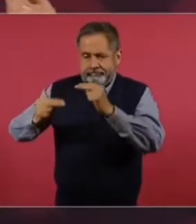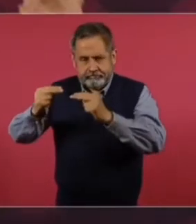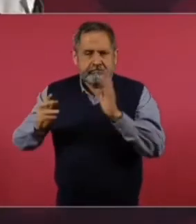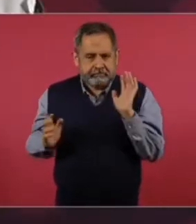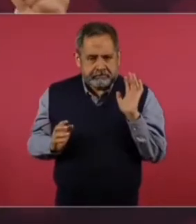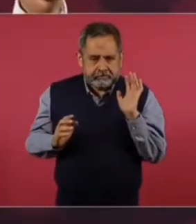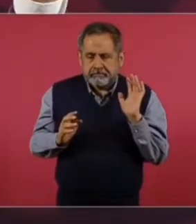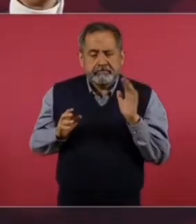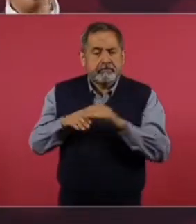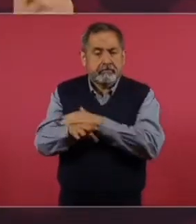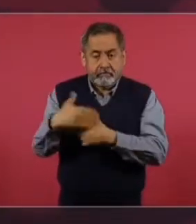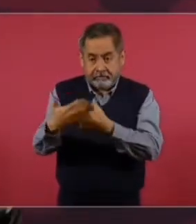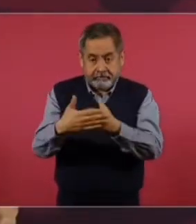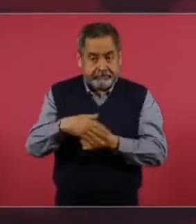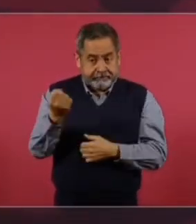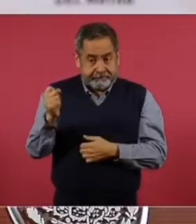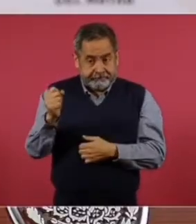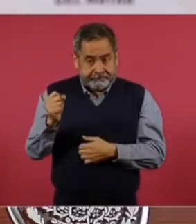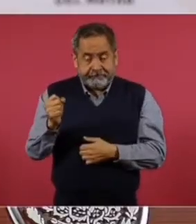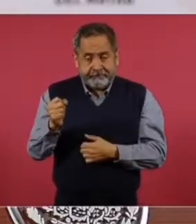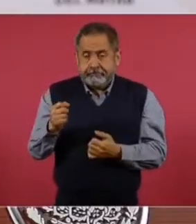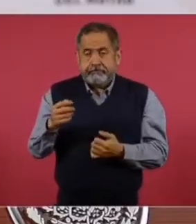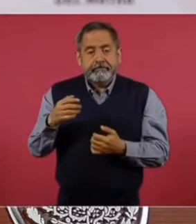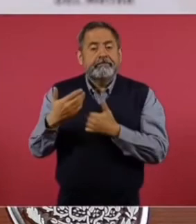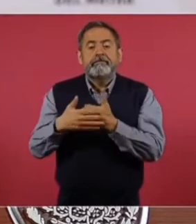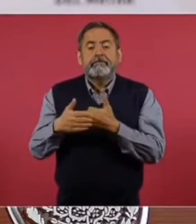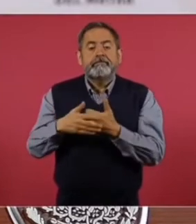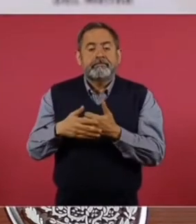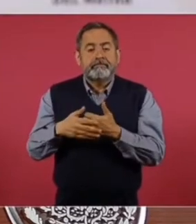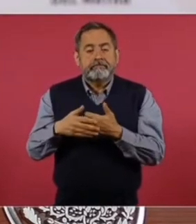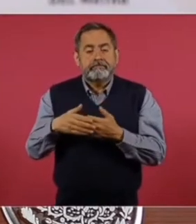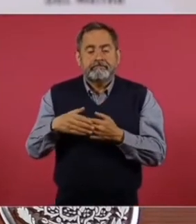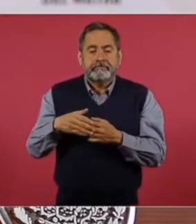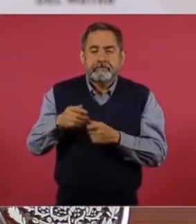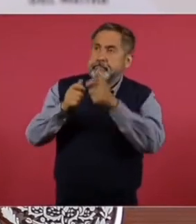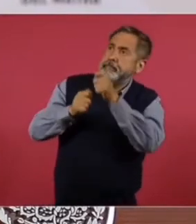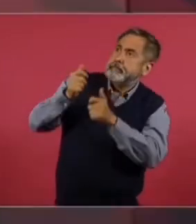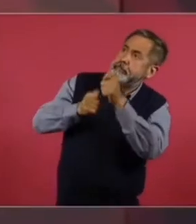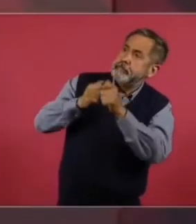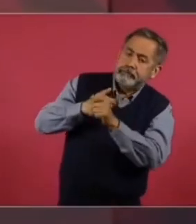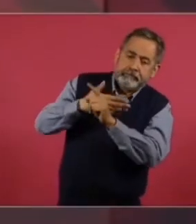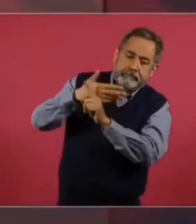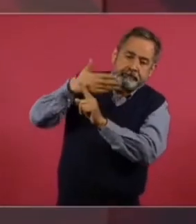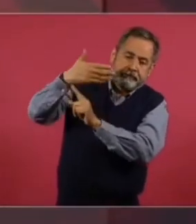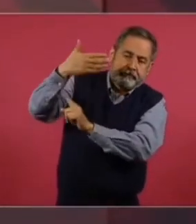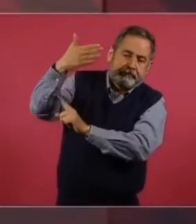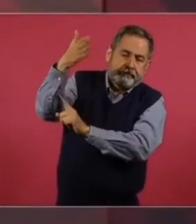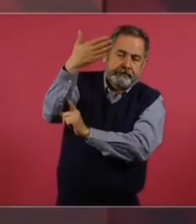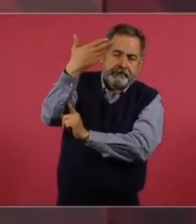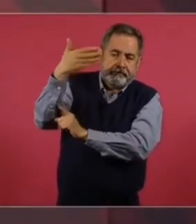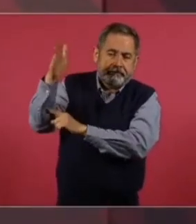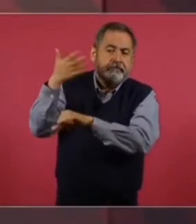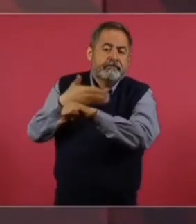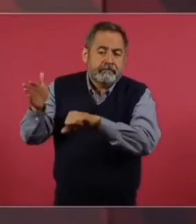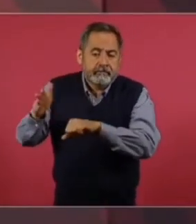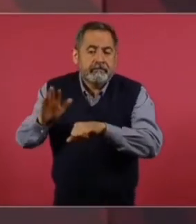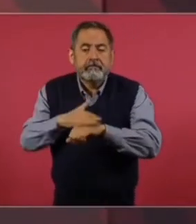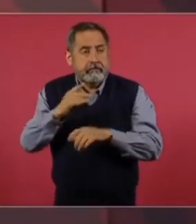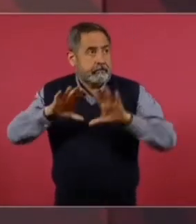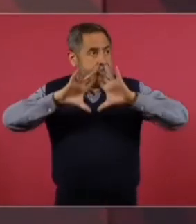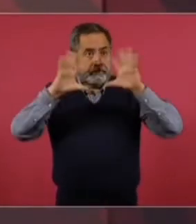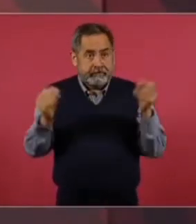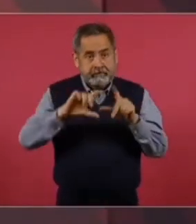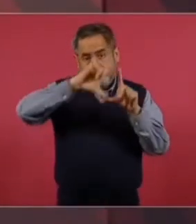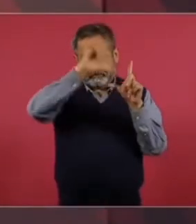septiembre vamos a izar banderas blancas, porque vamos a tener en 24